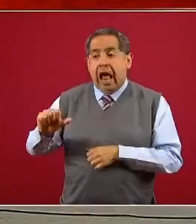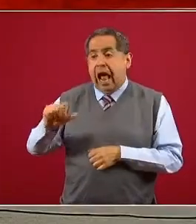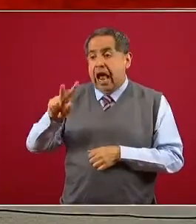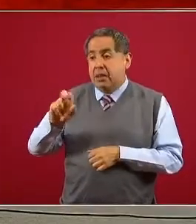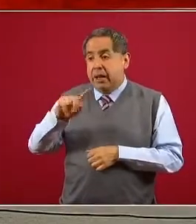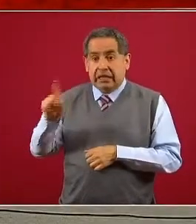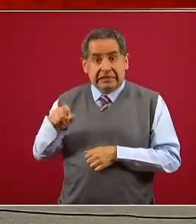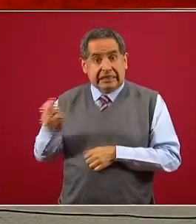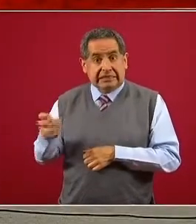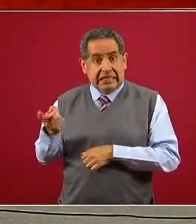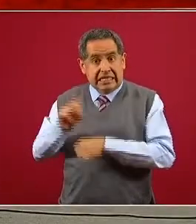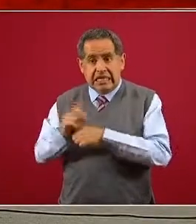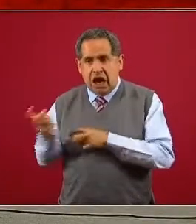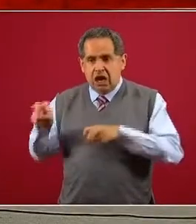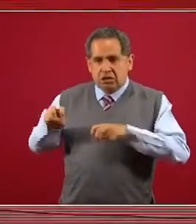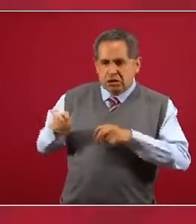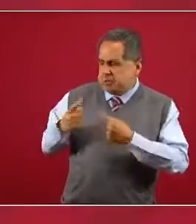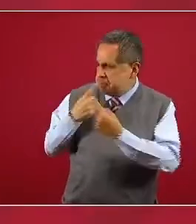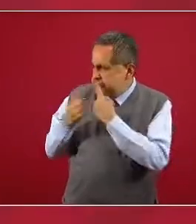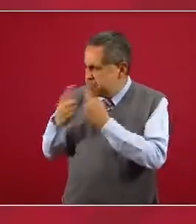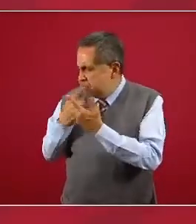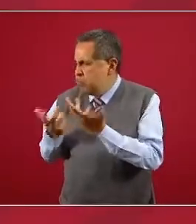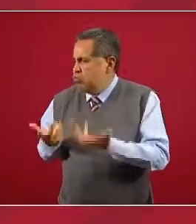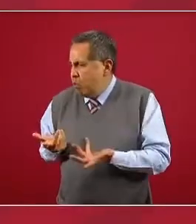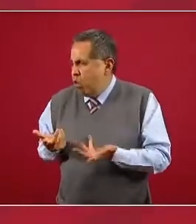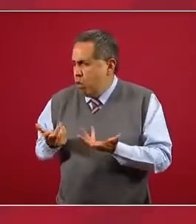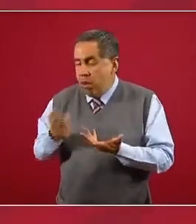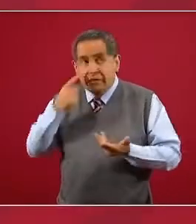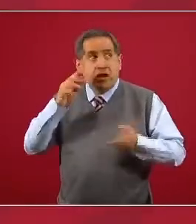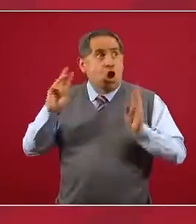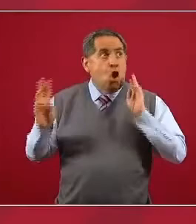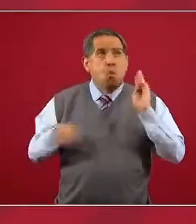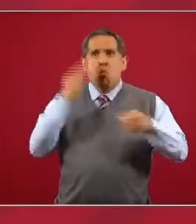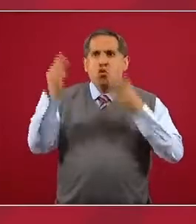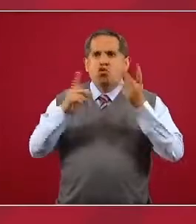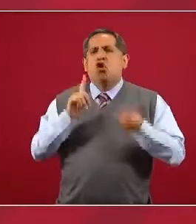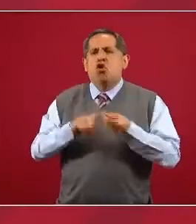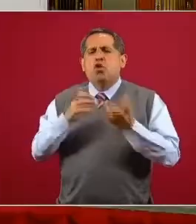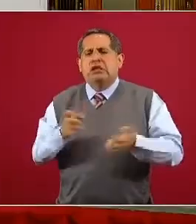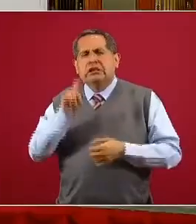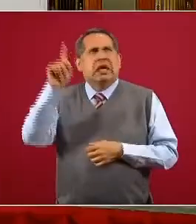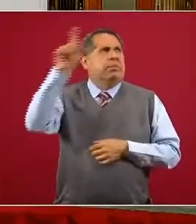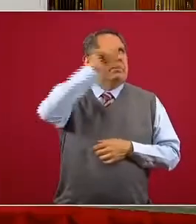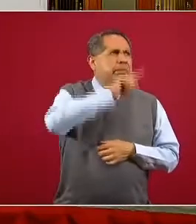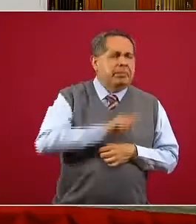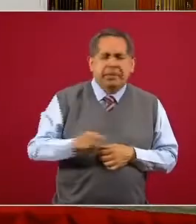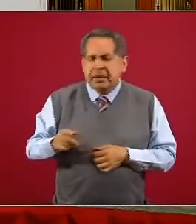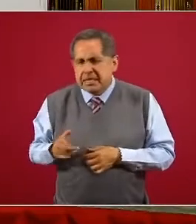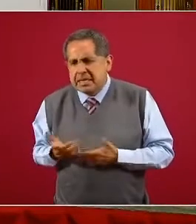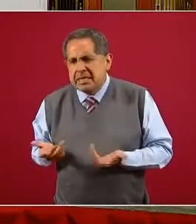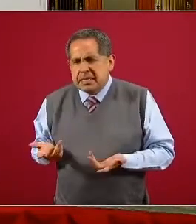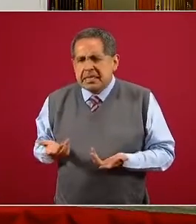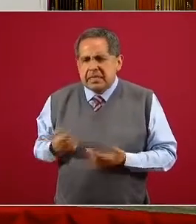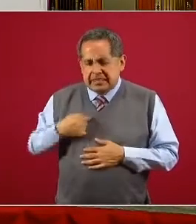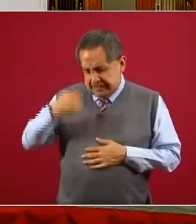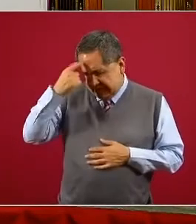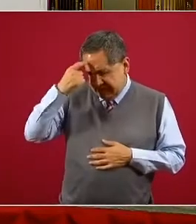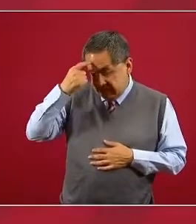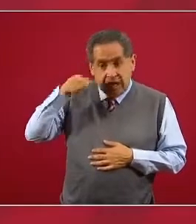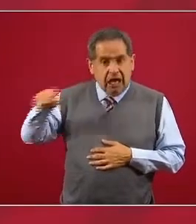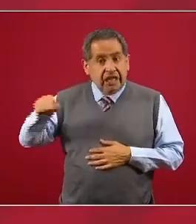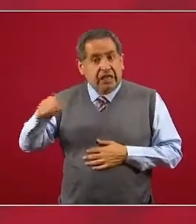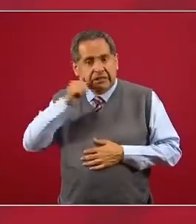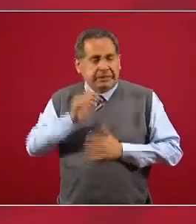nos acompañó en identificar cuál era el mapa mundial de desarrollo tecnológico y con el entusiasmo